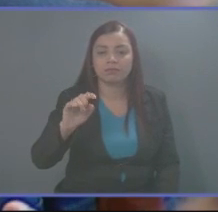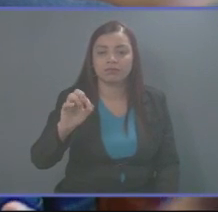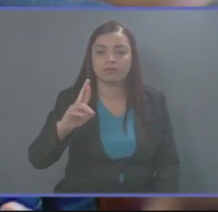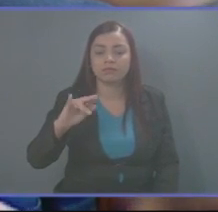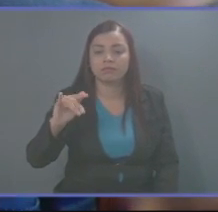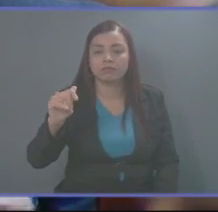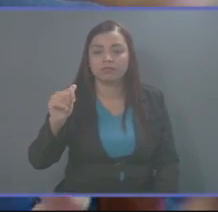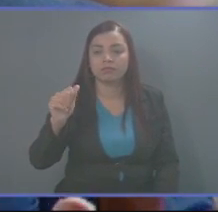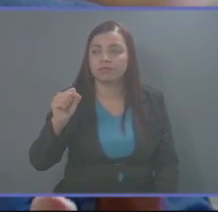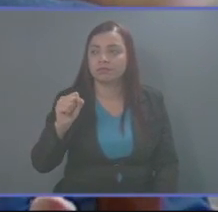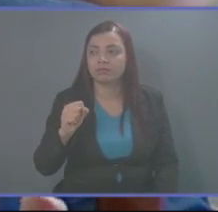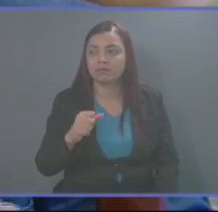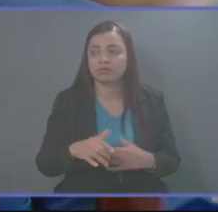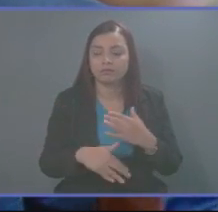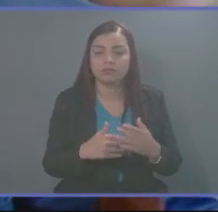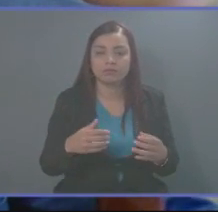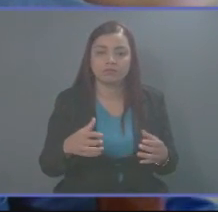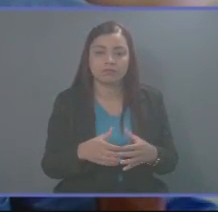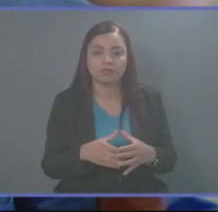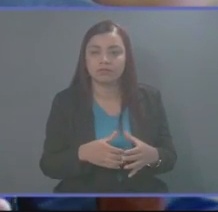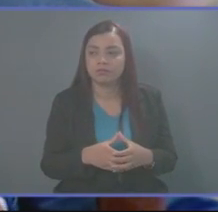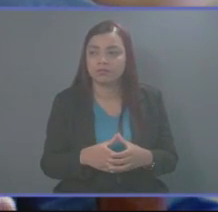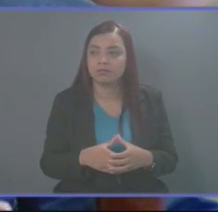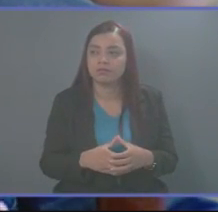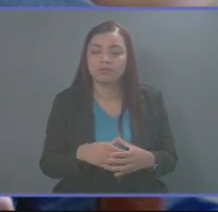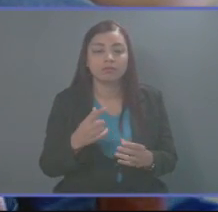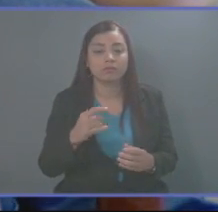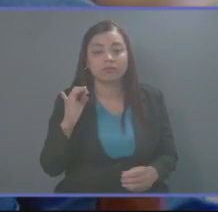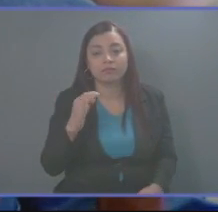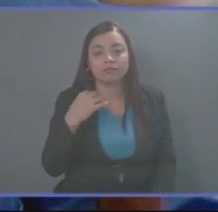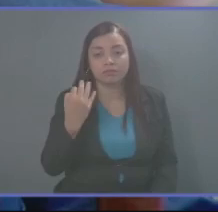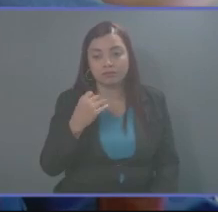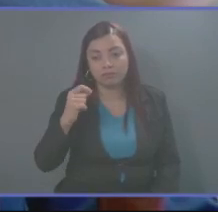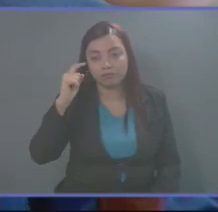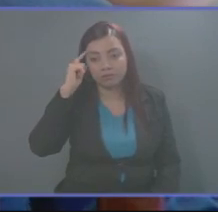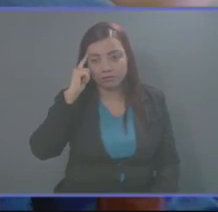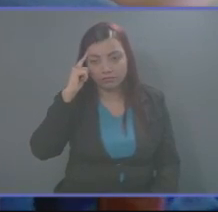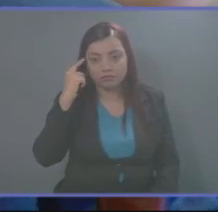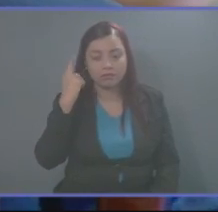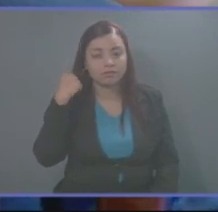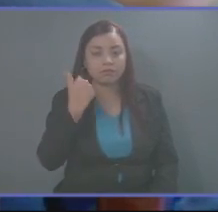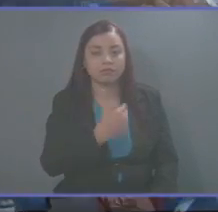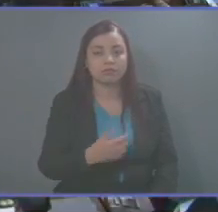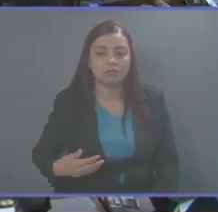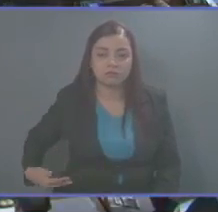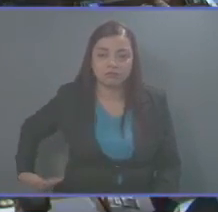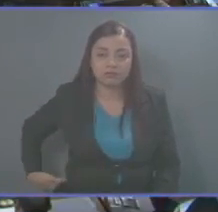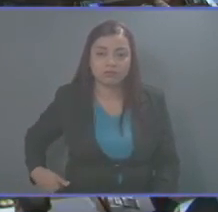dictamen regrese a la comisión para un mayor análisis. Gracias, presidente.